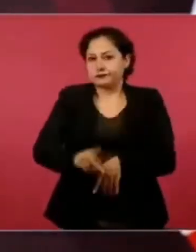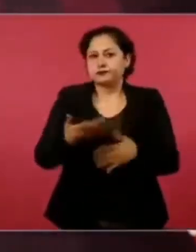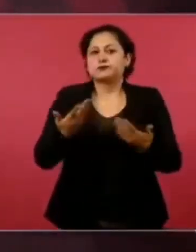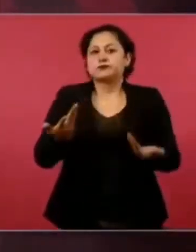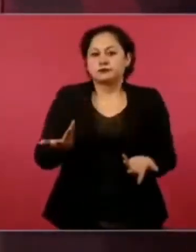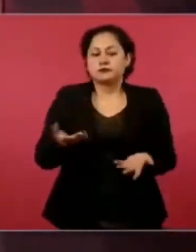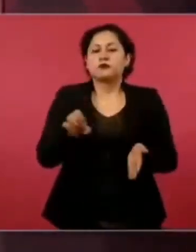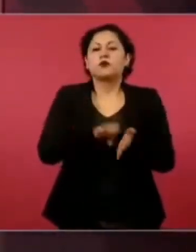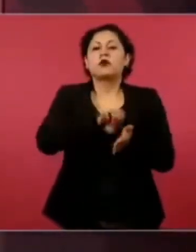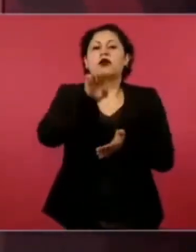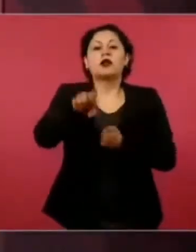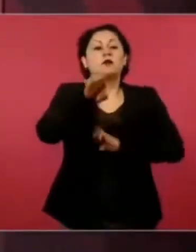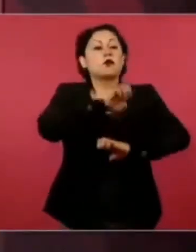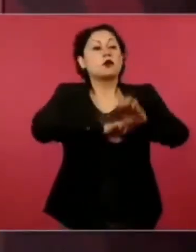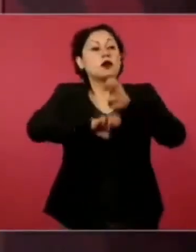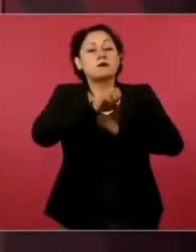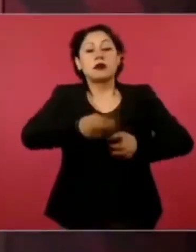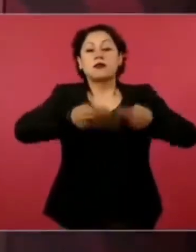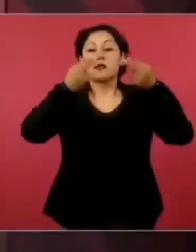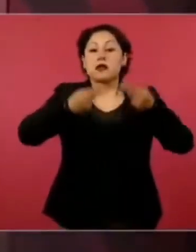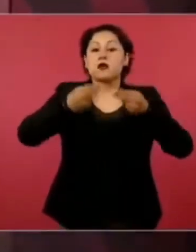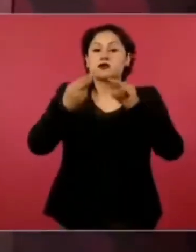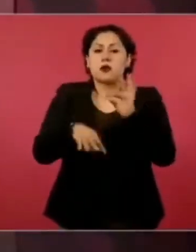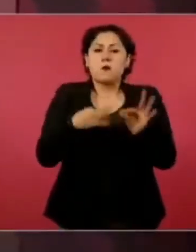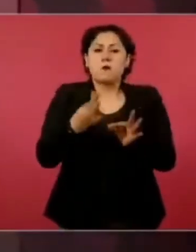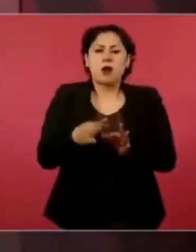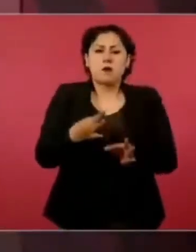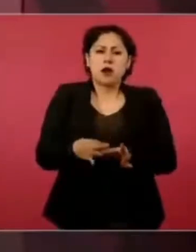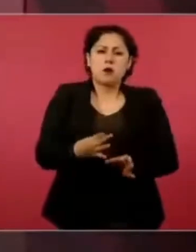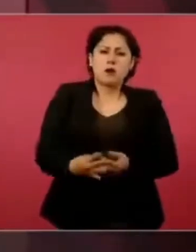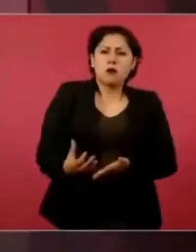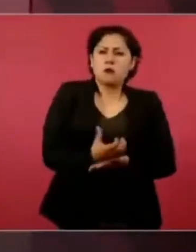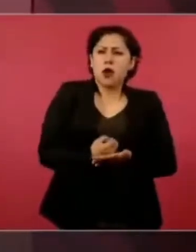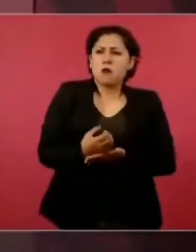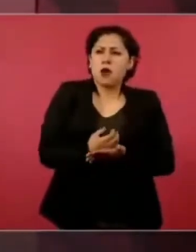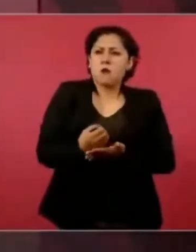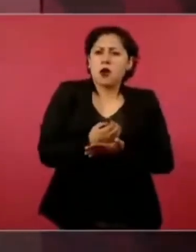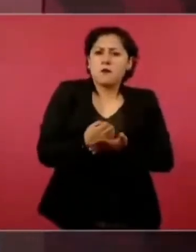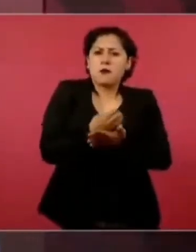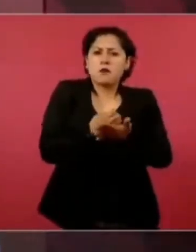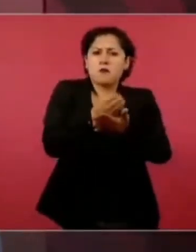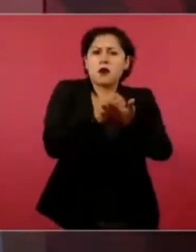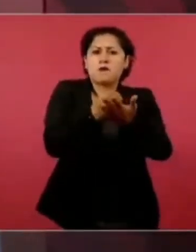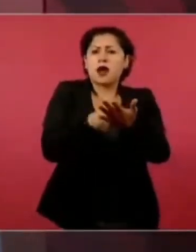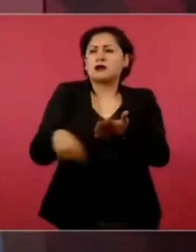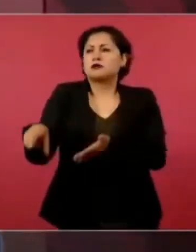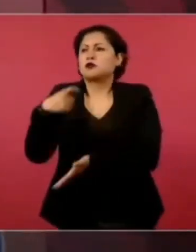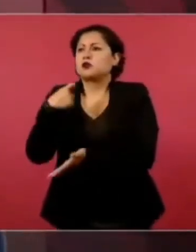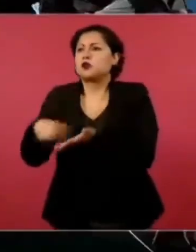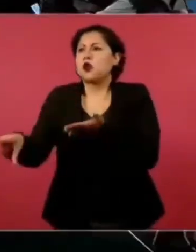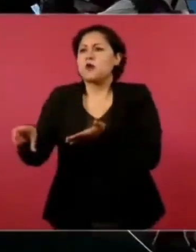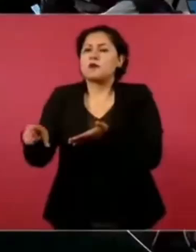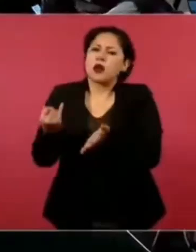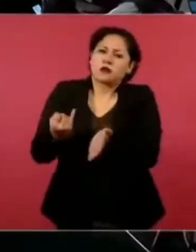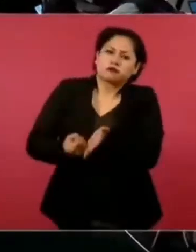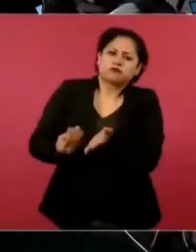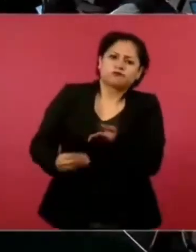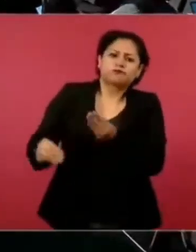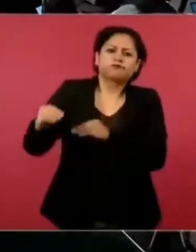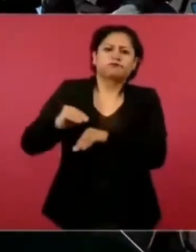puede pagar más por lo que consume. El que tiene menos ingresos